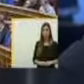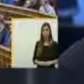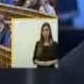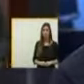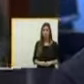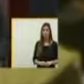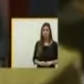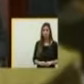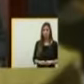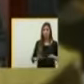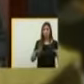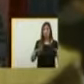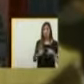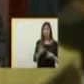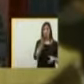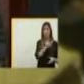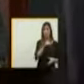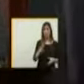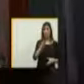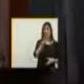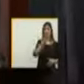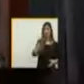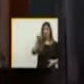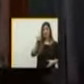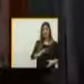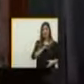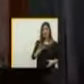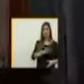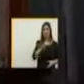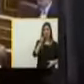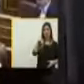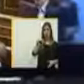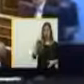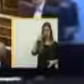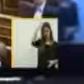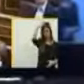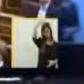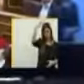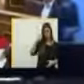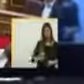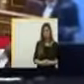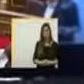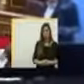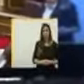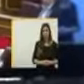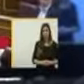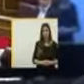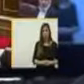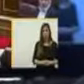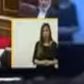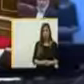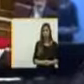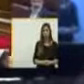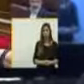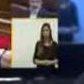estoy dispuesto a hacer un gobierno de izquierdas, entregando desde la lógica más democrática del mundo. Tenemos los mismos votos, más o menos un número de escaños